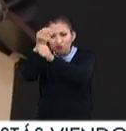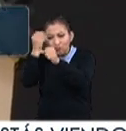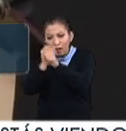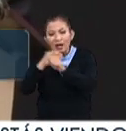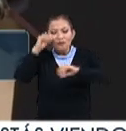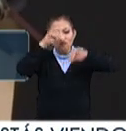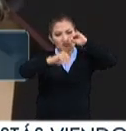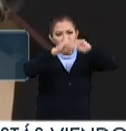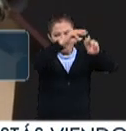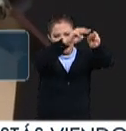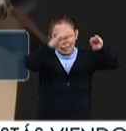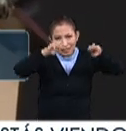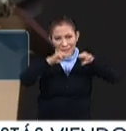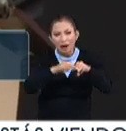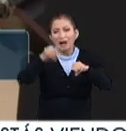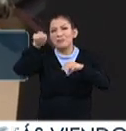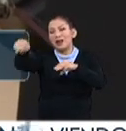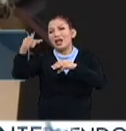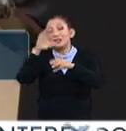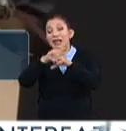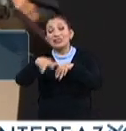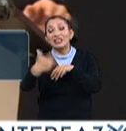y el equipamiento de